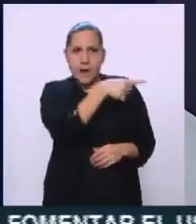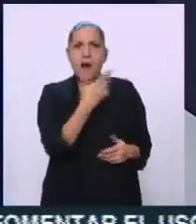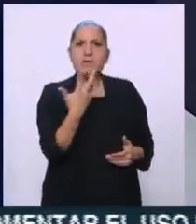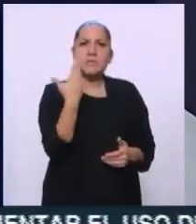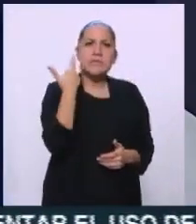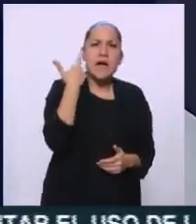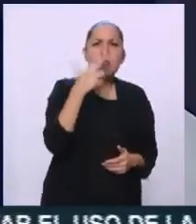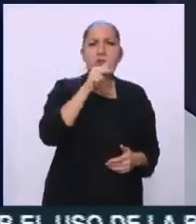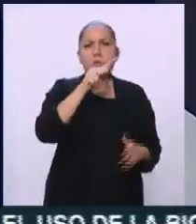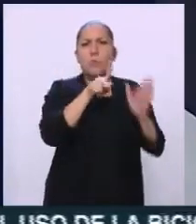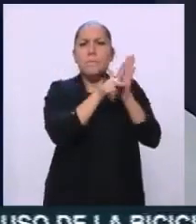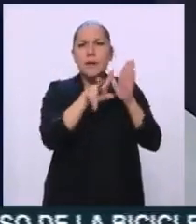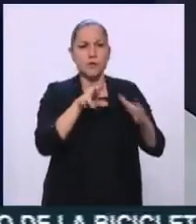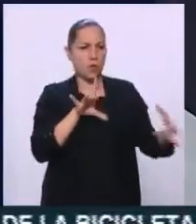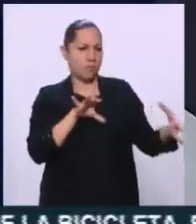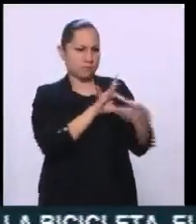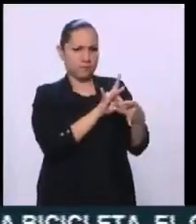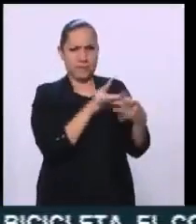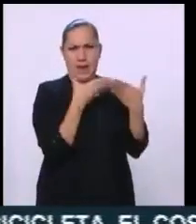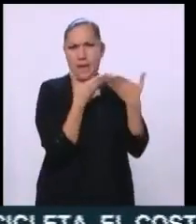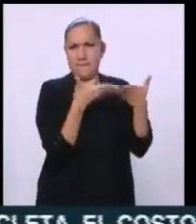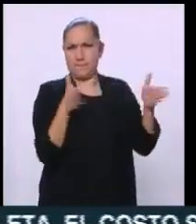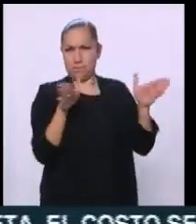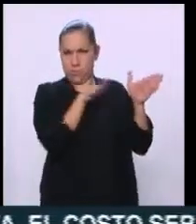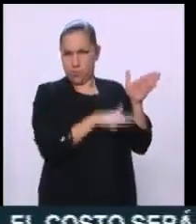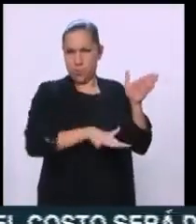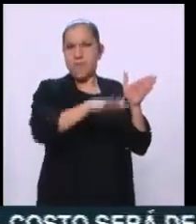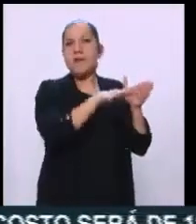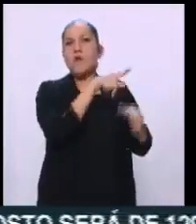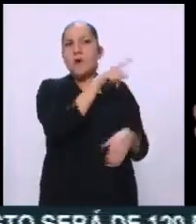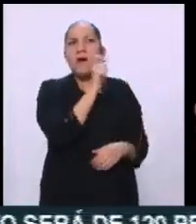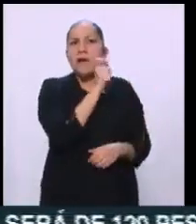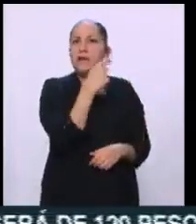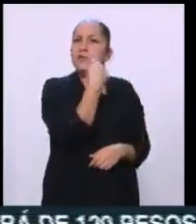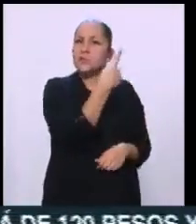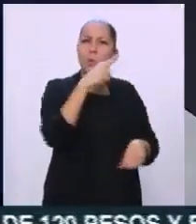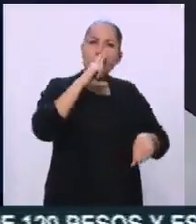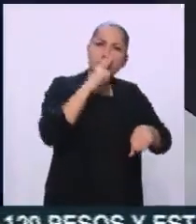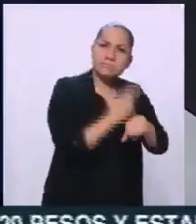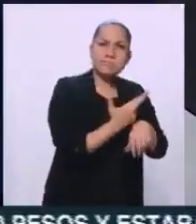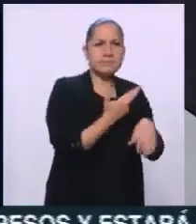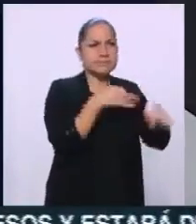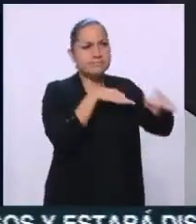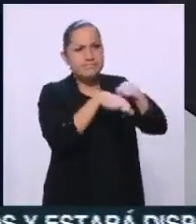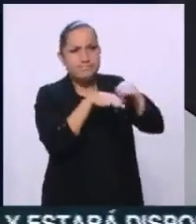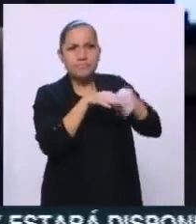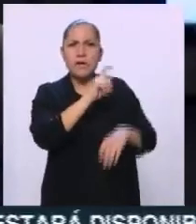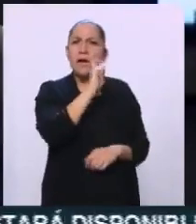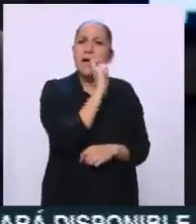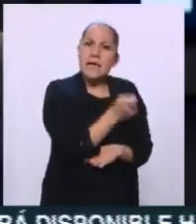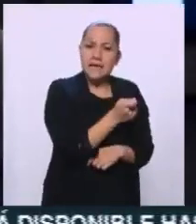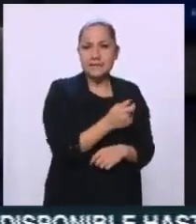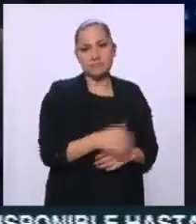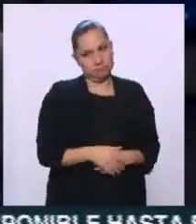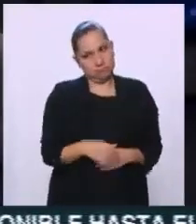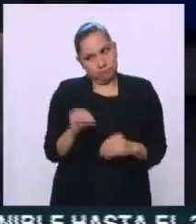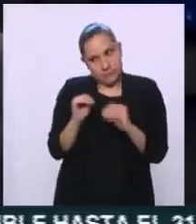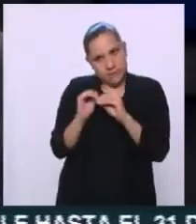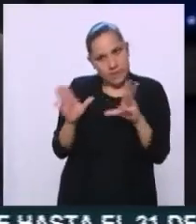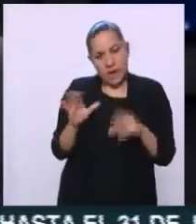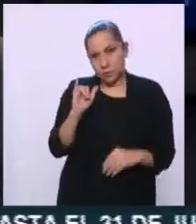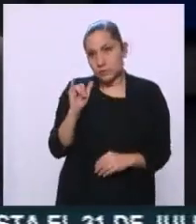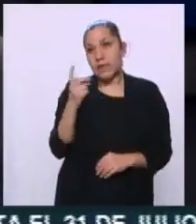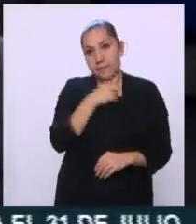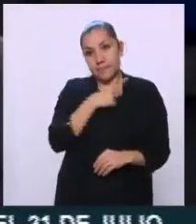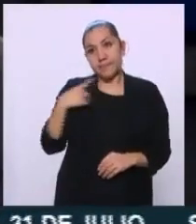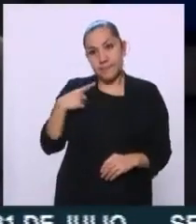también y sobre el criterio, del gobierno federal, las nuevas herramientas. Sobre eso de es muy importante recuperar, fortalecer, engrandecer